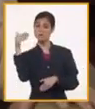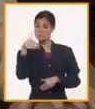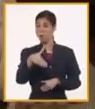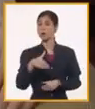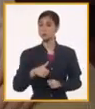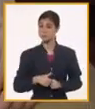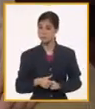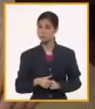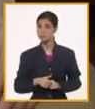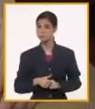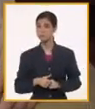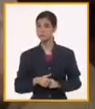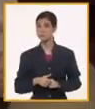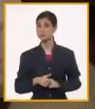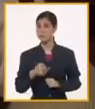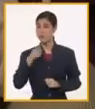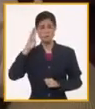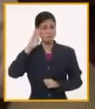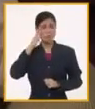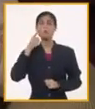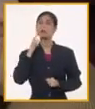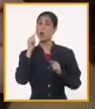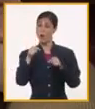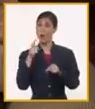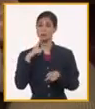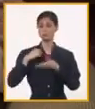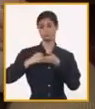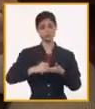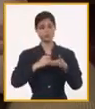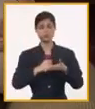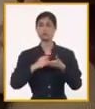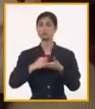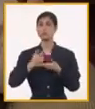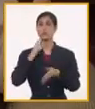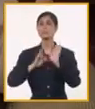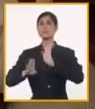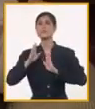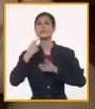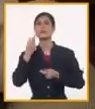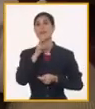otra forma. Muchas veces no tenía esa